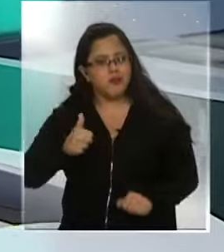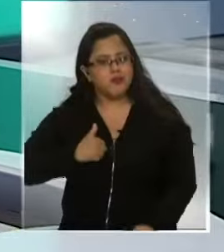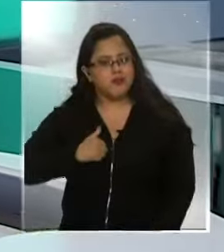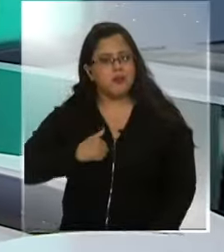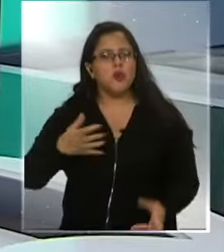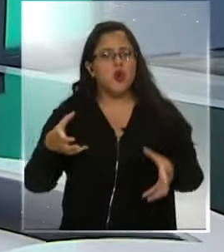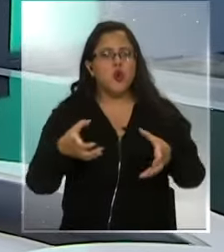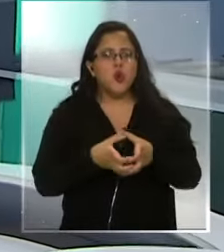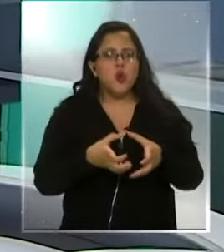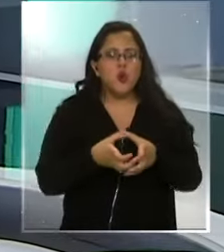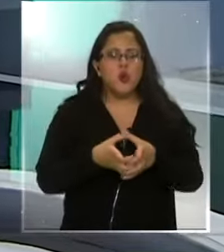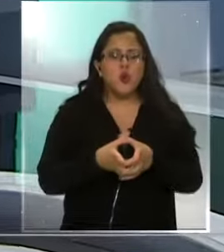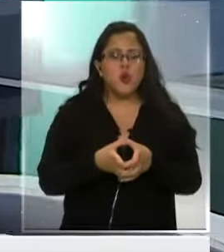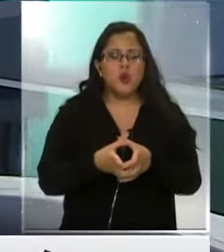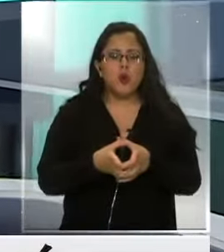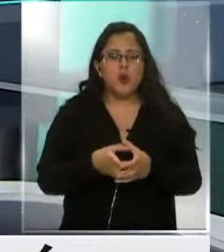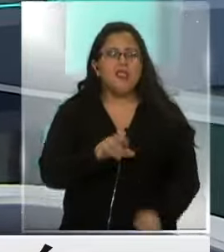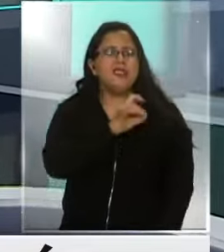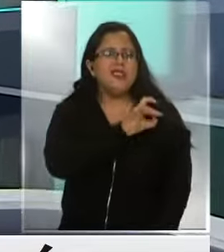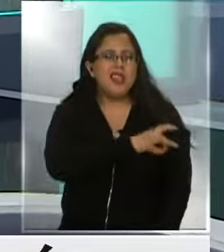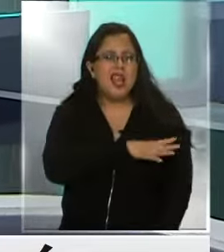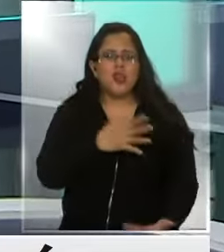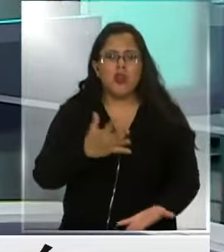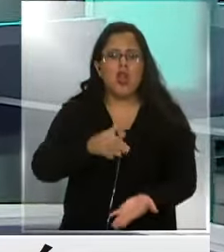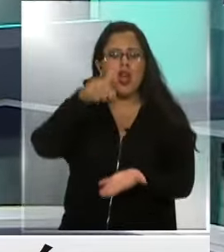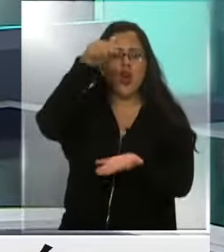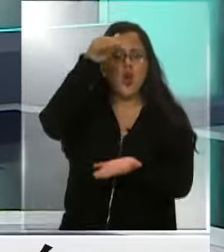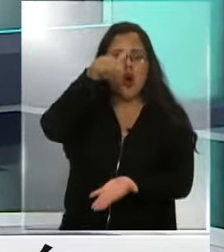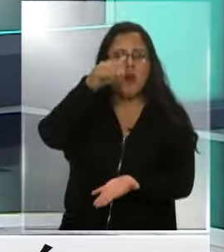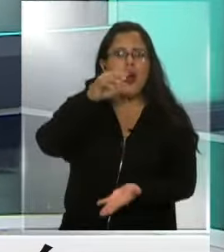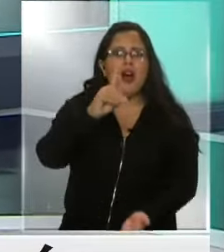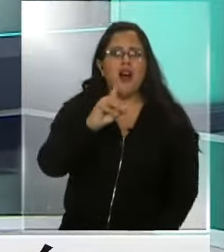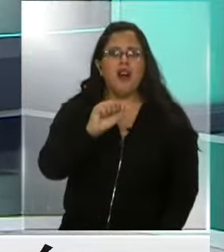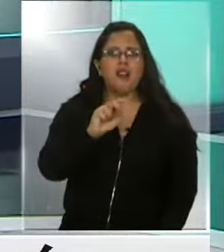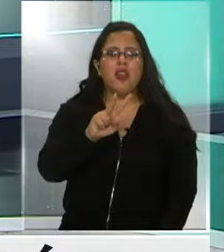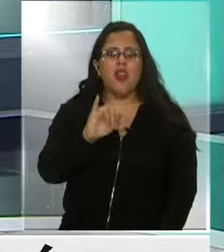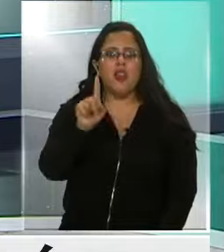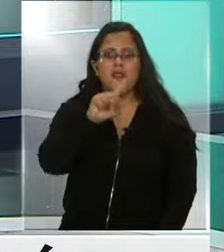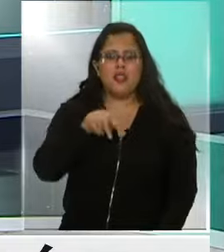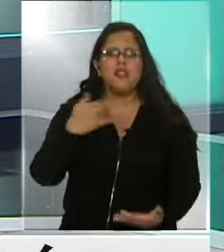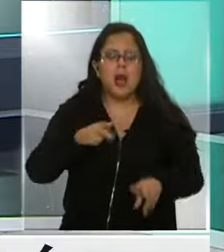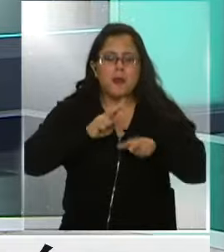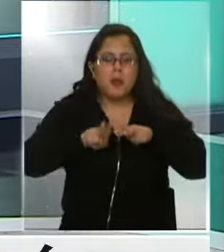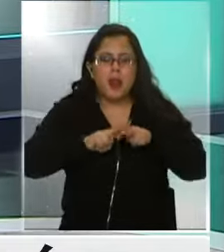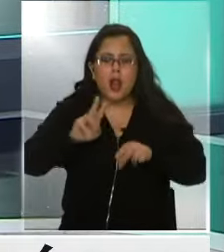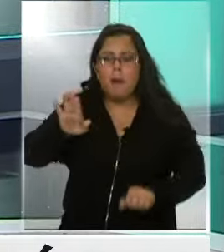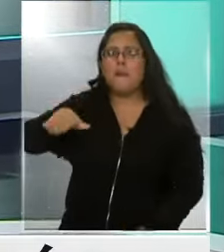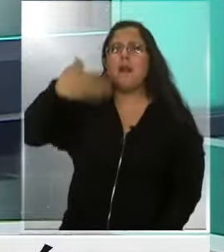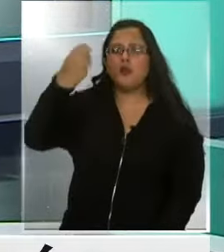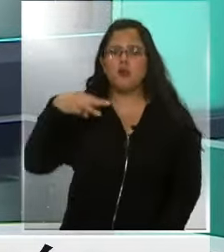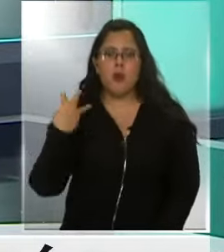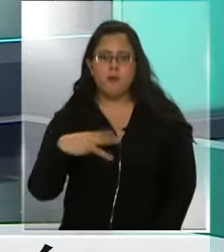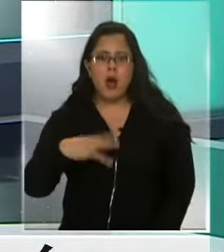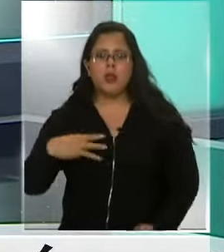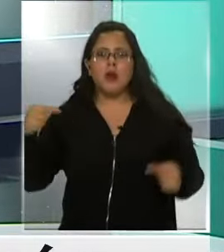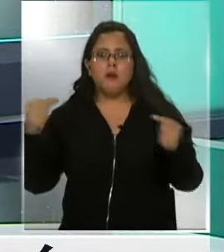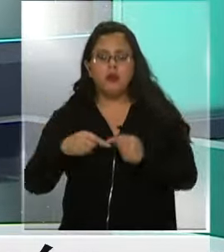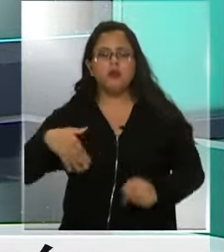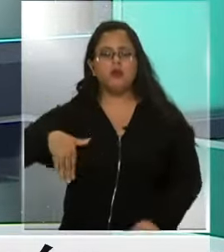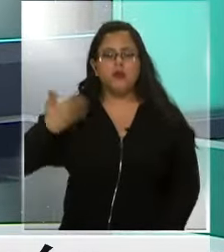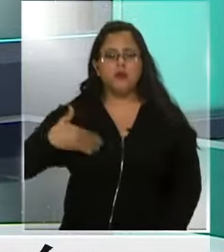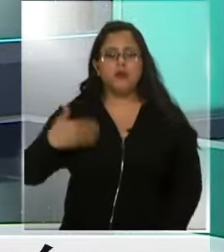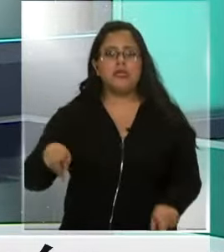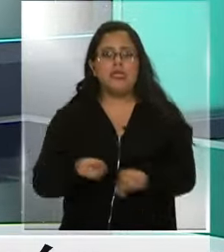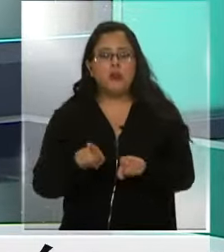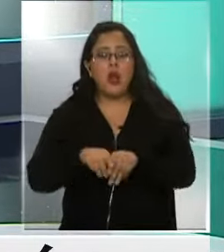El equipo chileno de la Copa Davis se está preparando, usted sabe, para el debut ante Argentina, que es el próximo martes. Todavía no está Nicolás Massú, que es el capitán, y fue